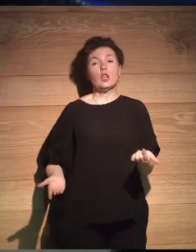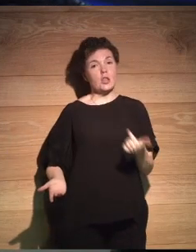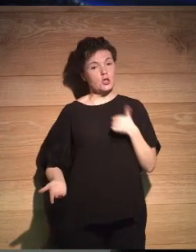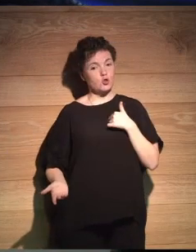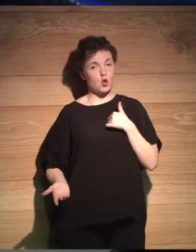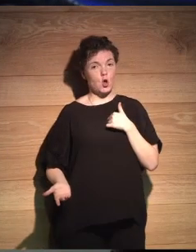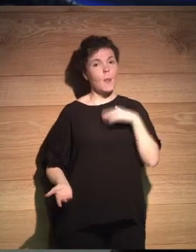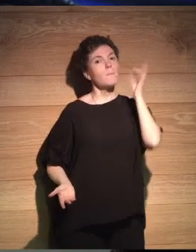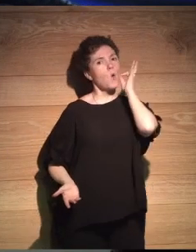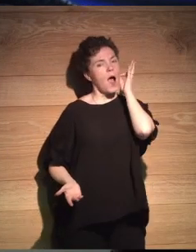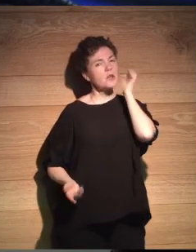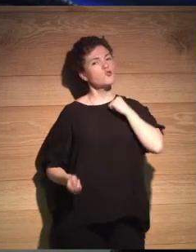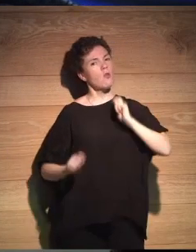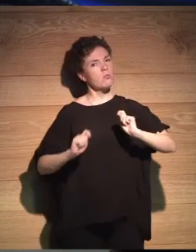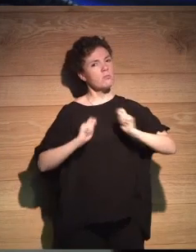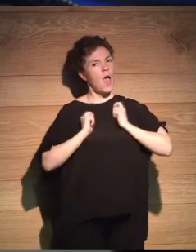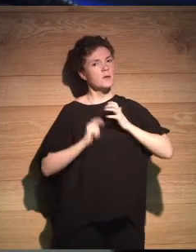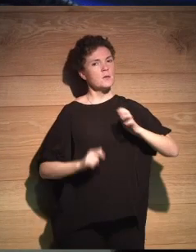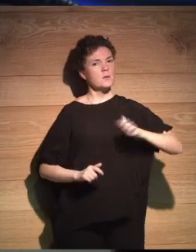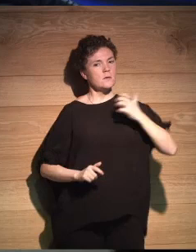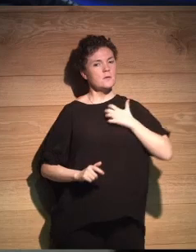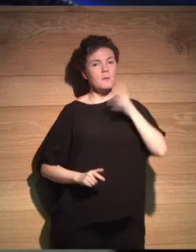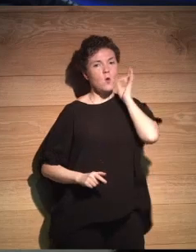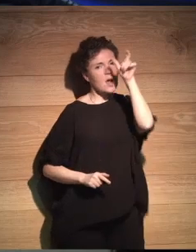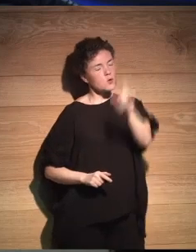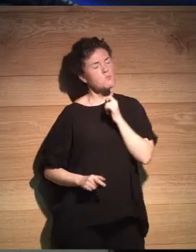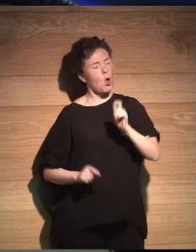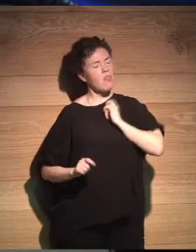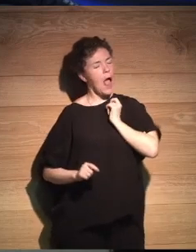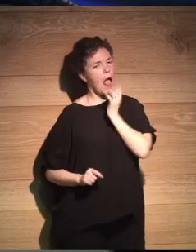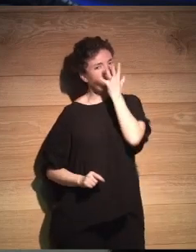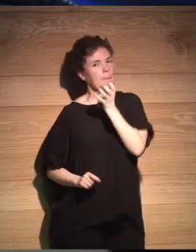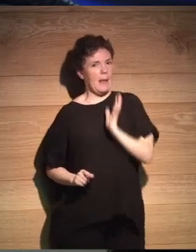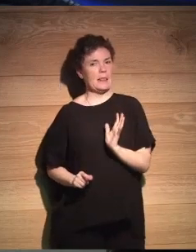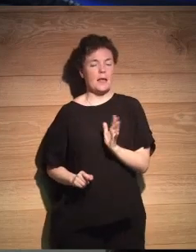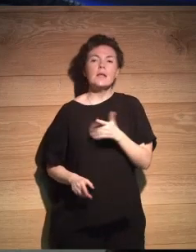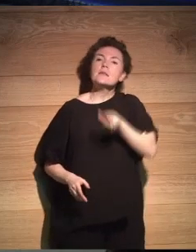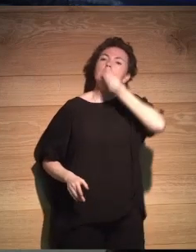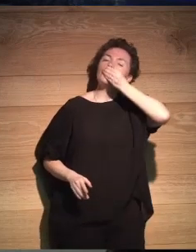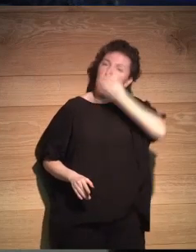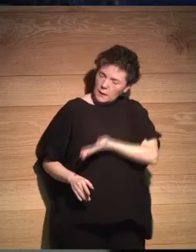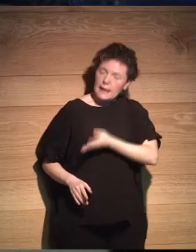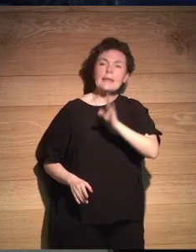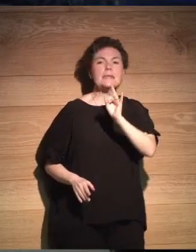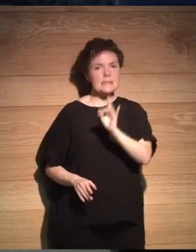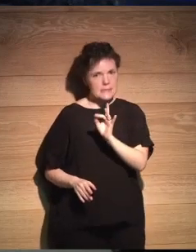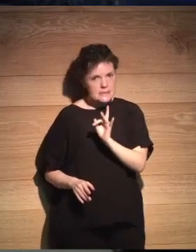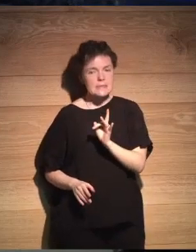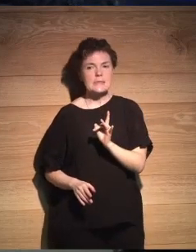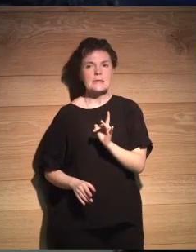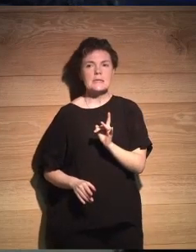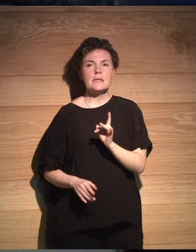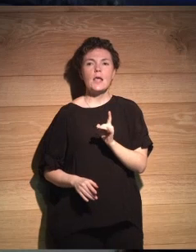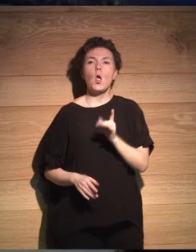como tía ahí se me pone muy antipática, porque bueno, está muy bien no hay por qué